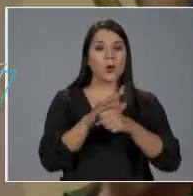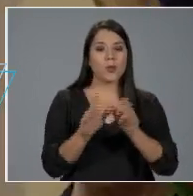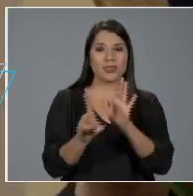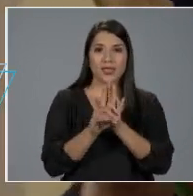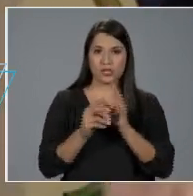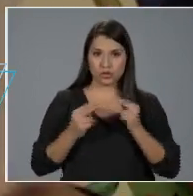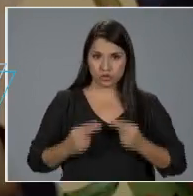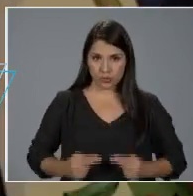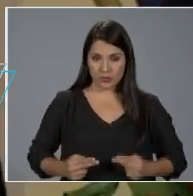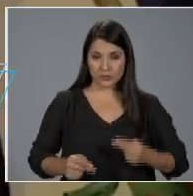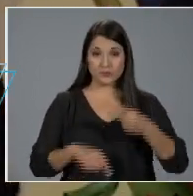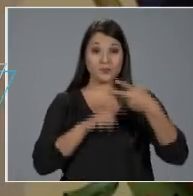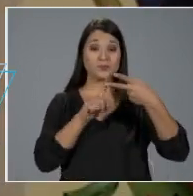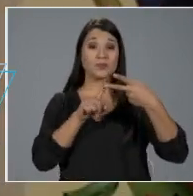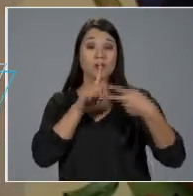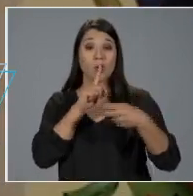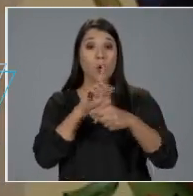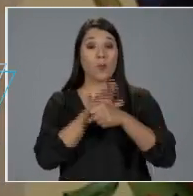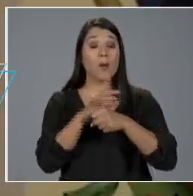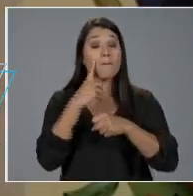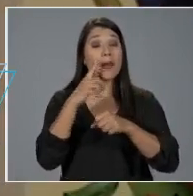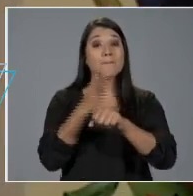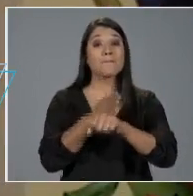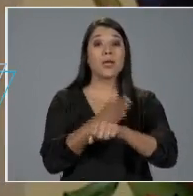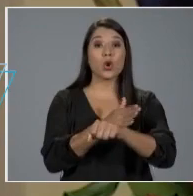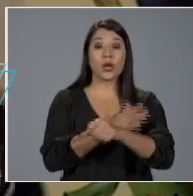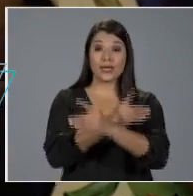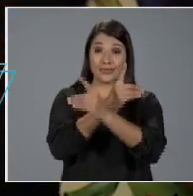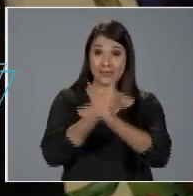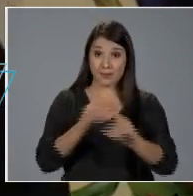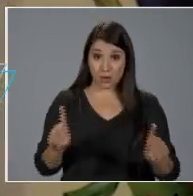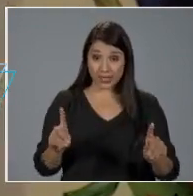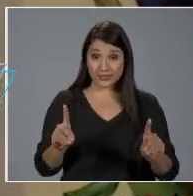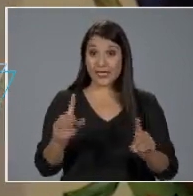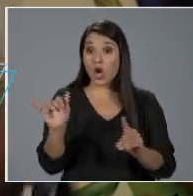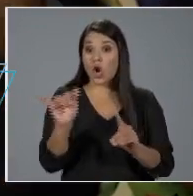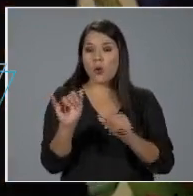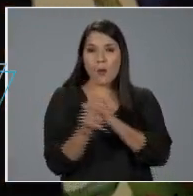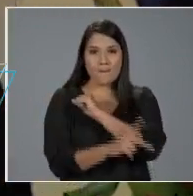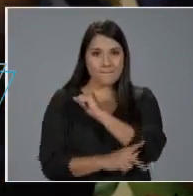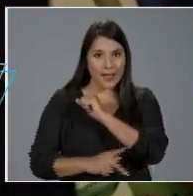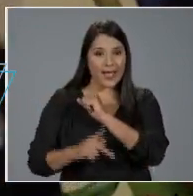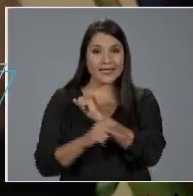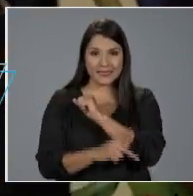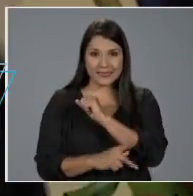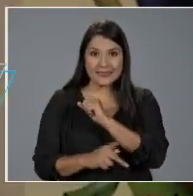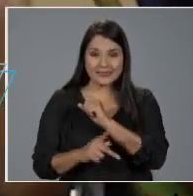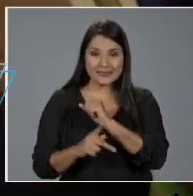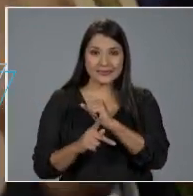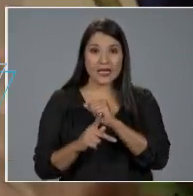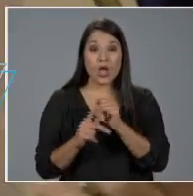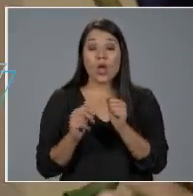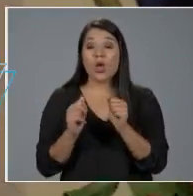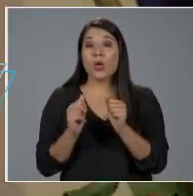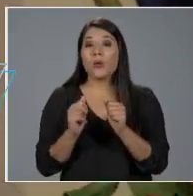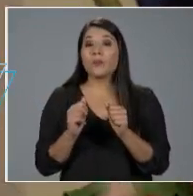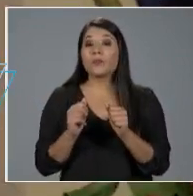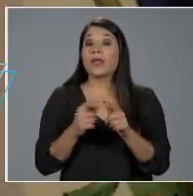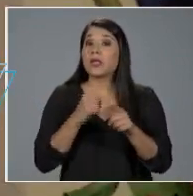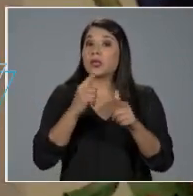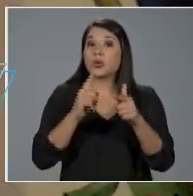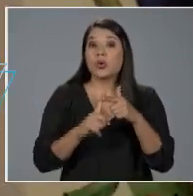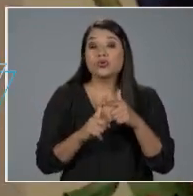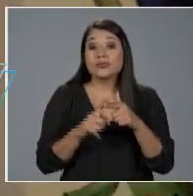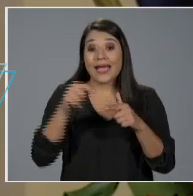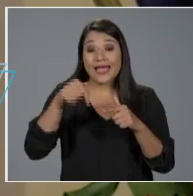derechos humanos y el compromiso de fortalecer la democracia como país históricamente con esa herencia, resulta